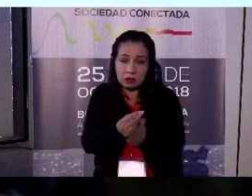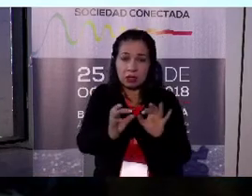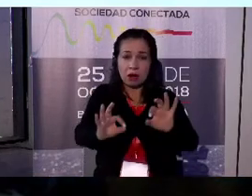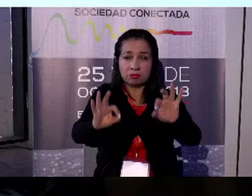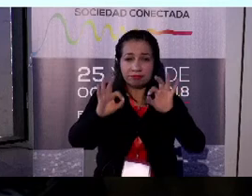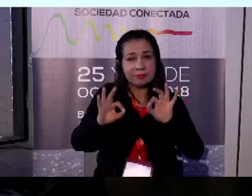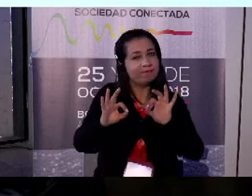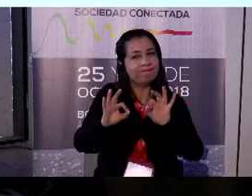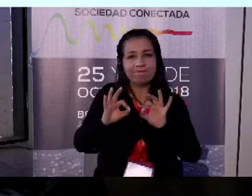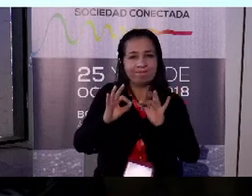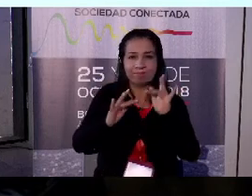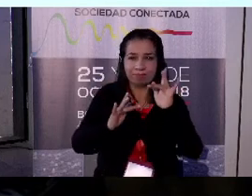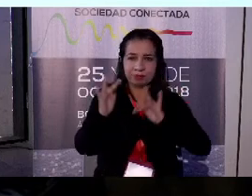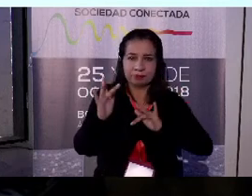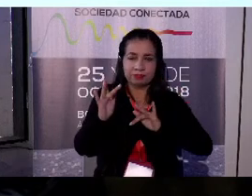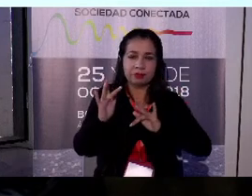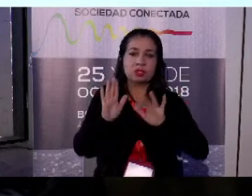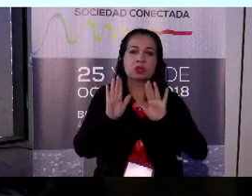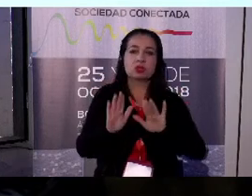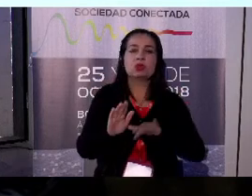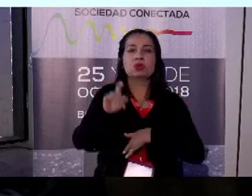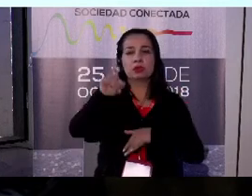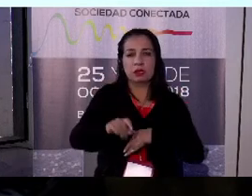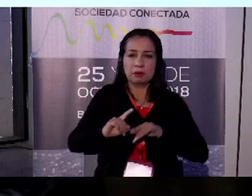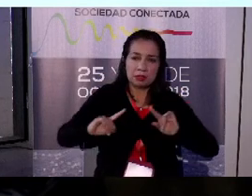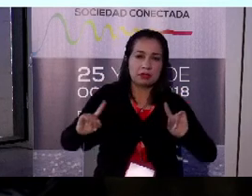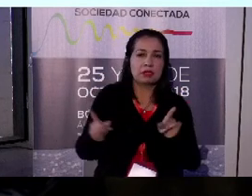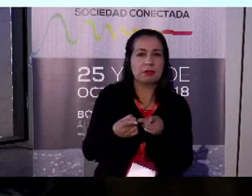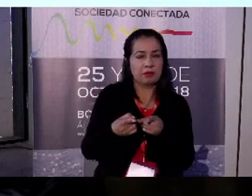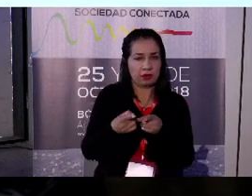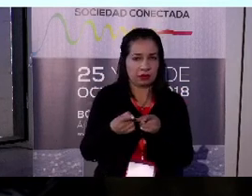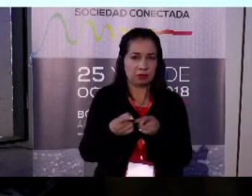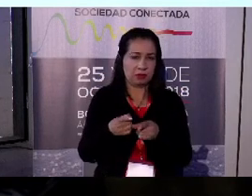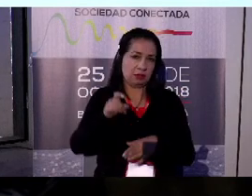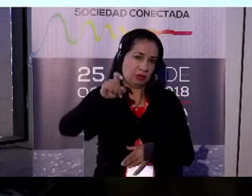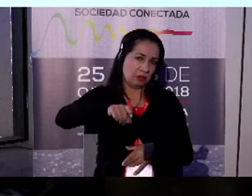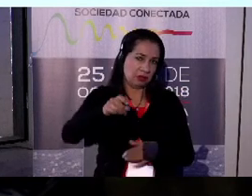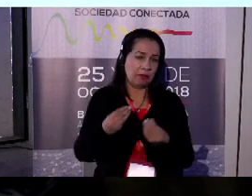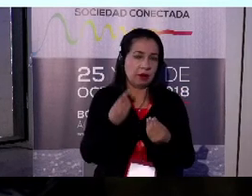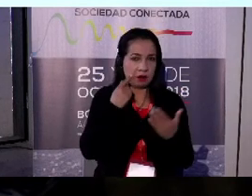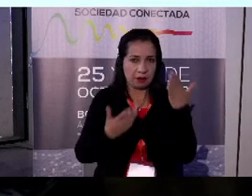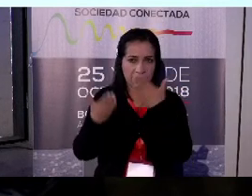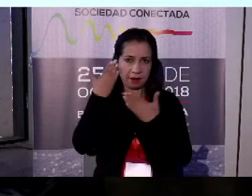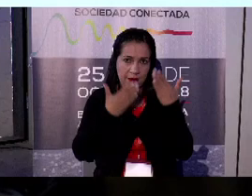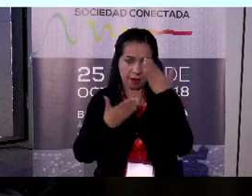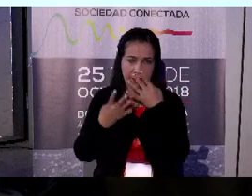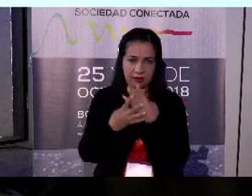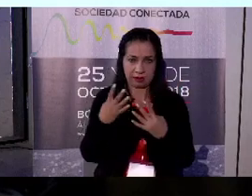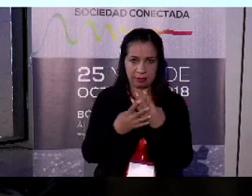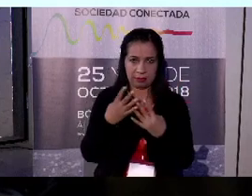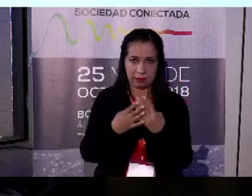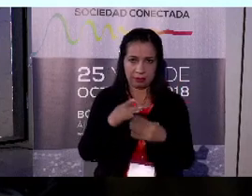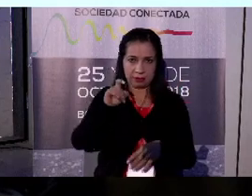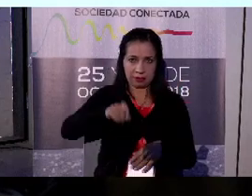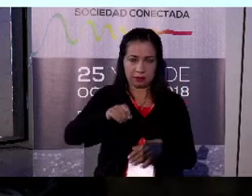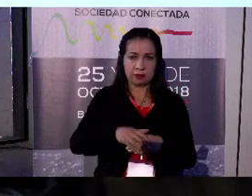precisos se necesitarían unas simplificaciones para hacer el análisis matemático